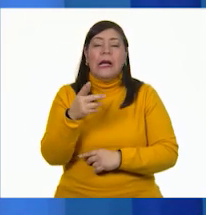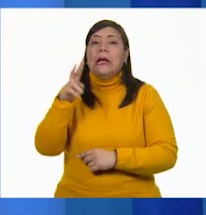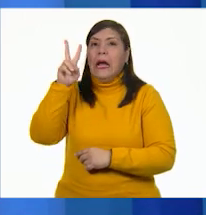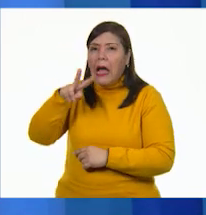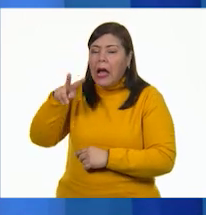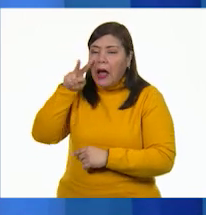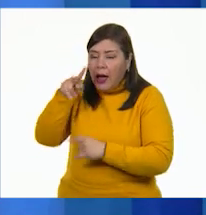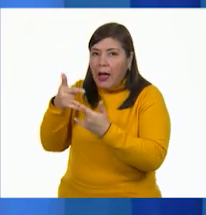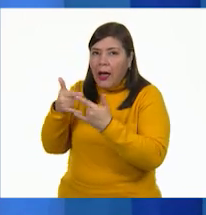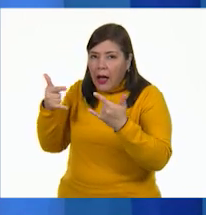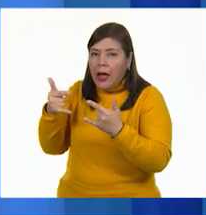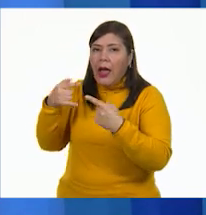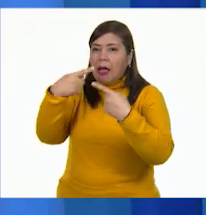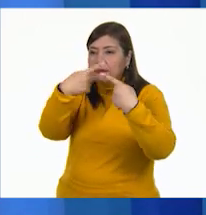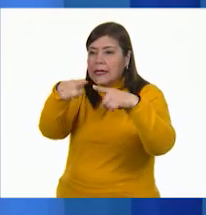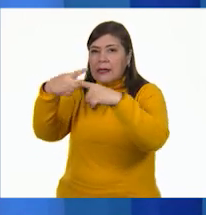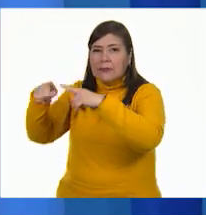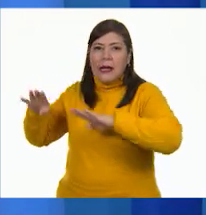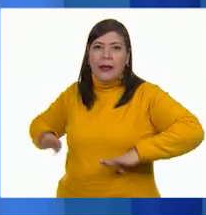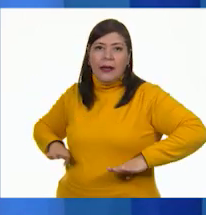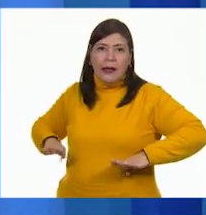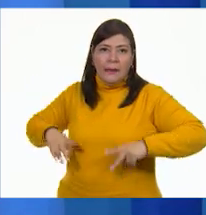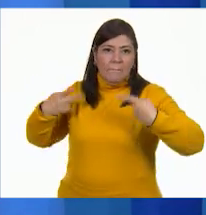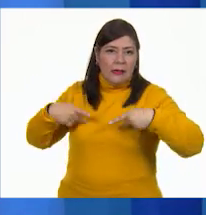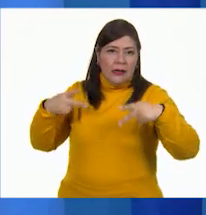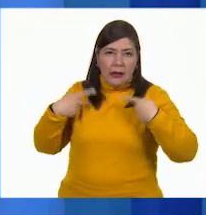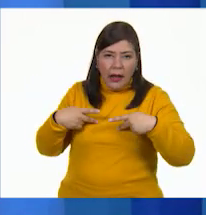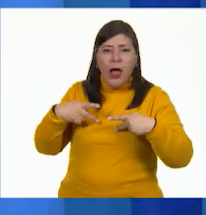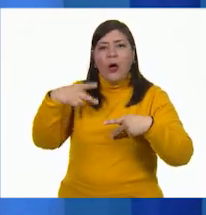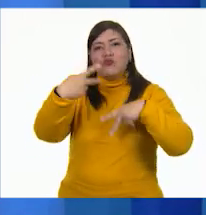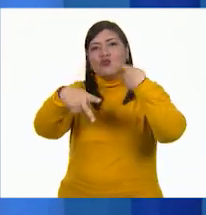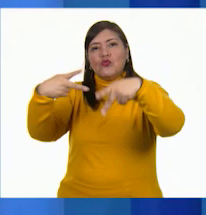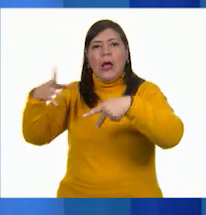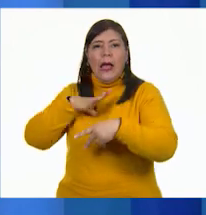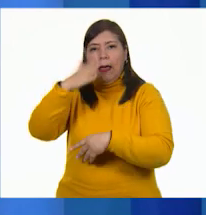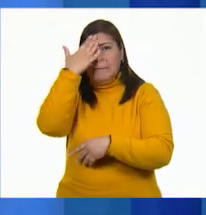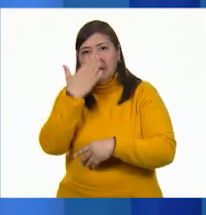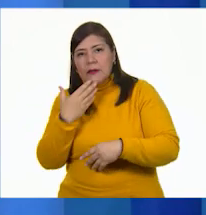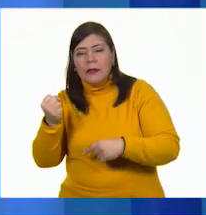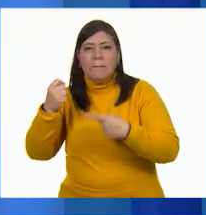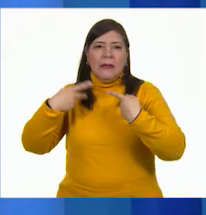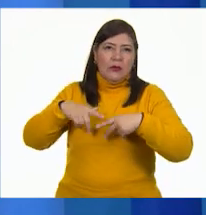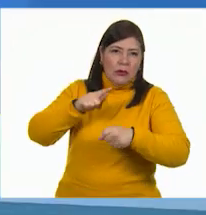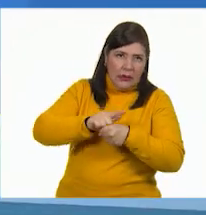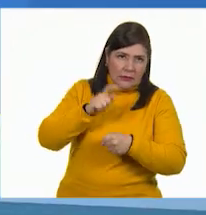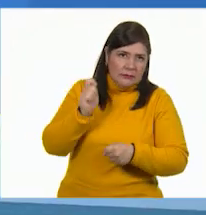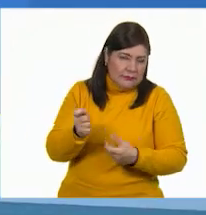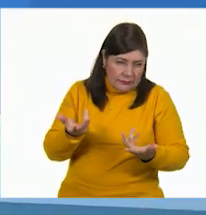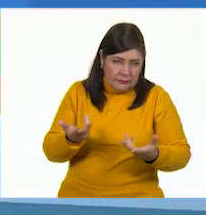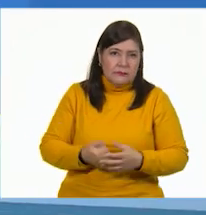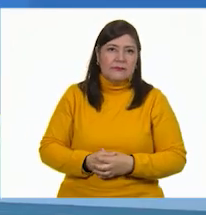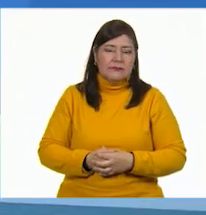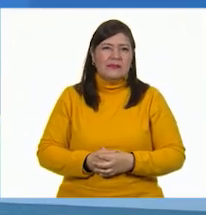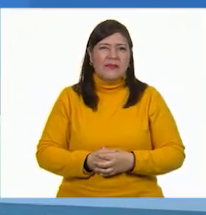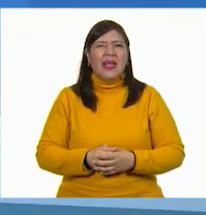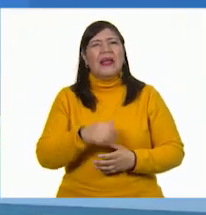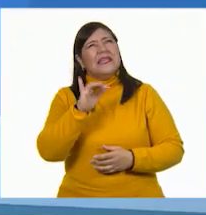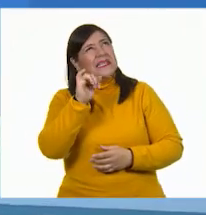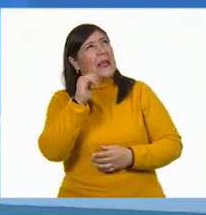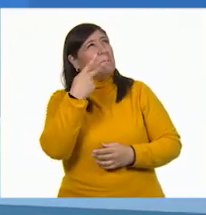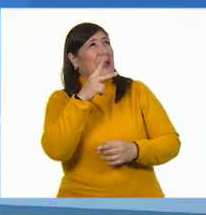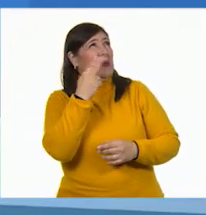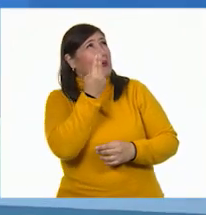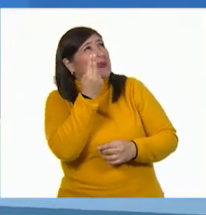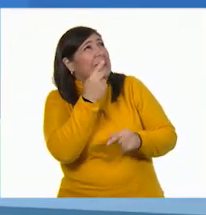somos diferentes y siempre poseedores de habilidades personales y sociales. Oh, pero sigamos con la